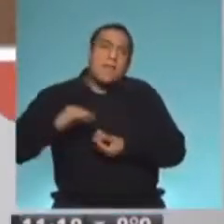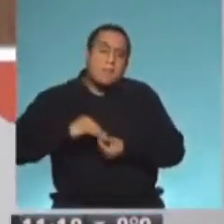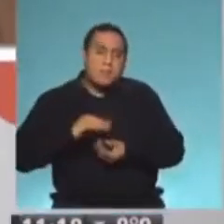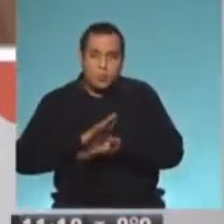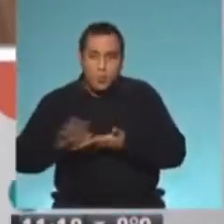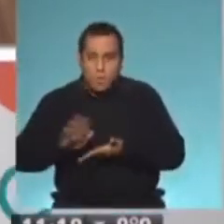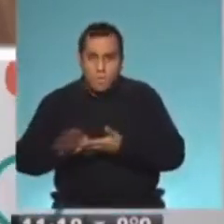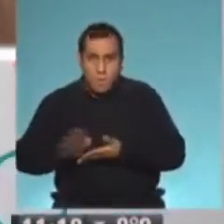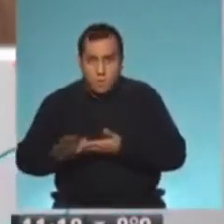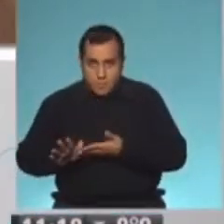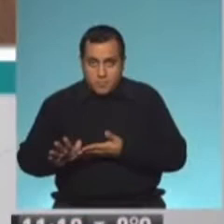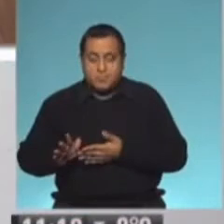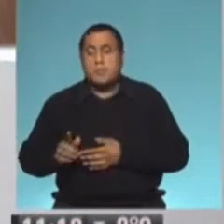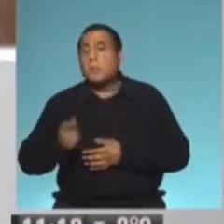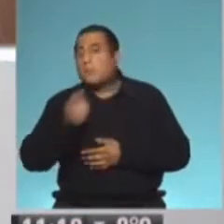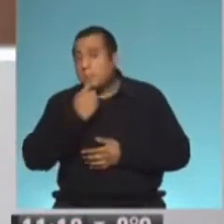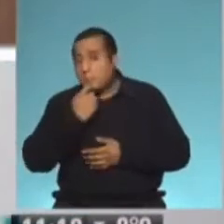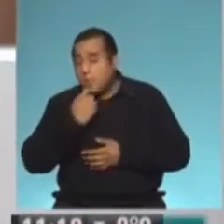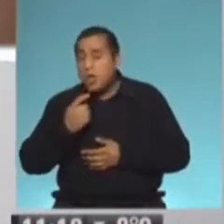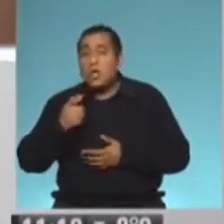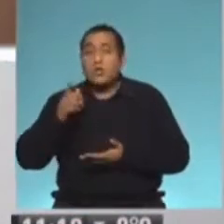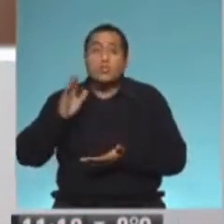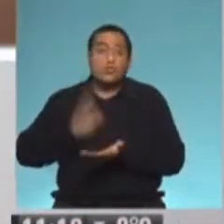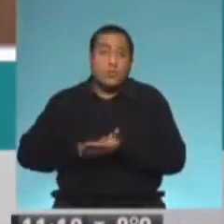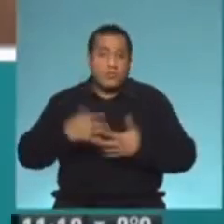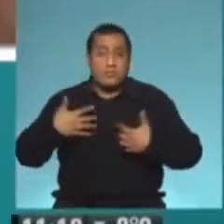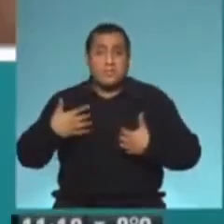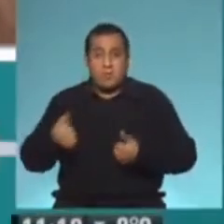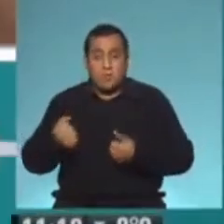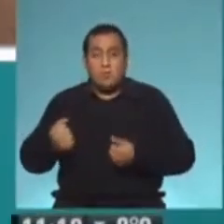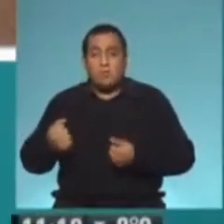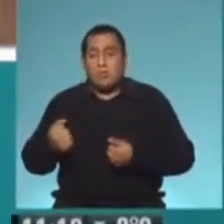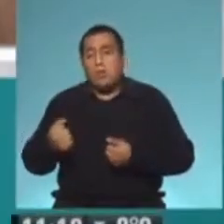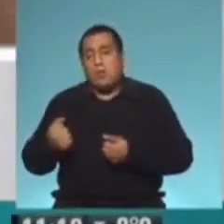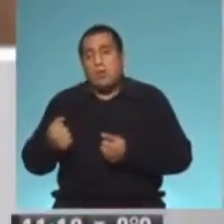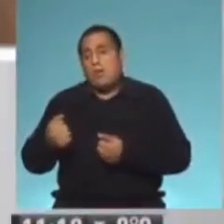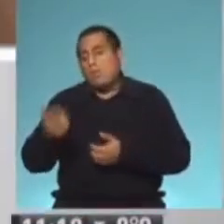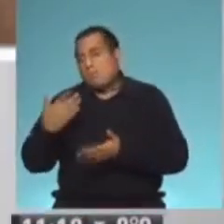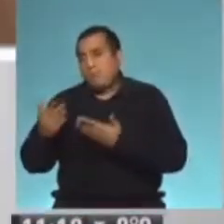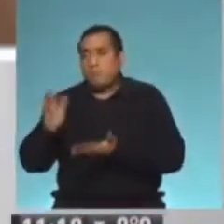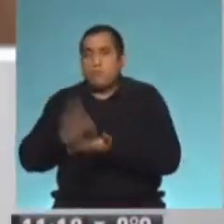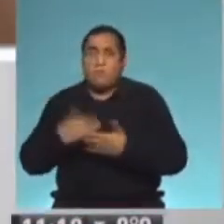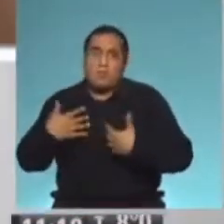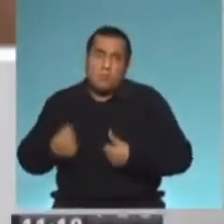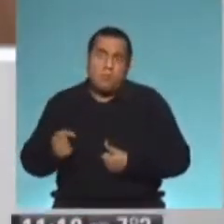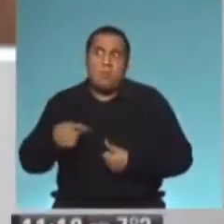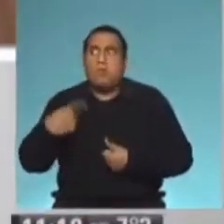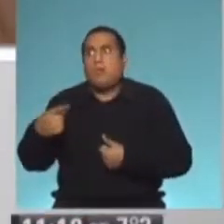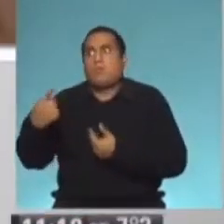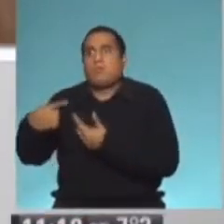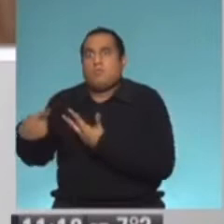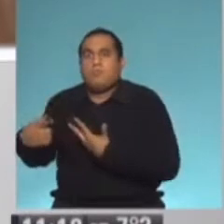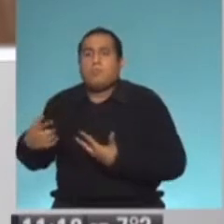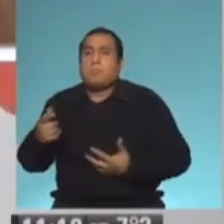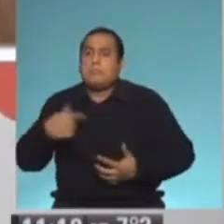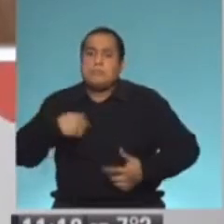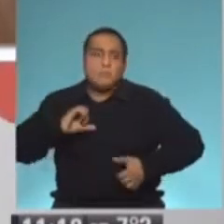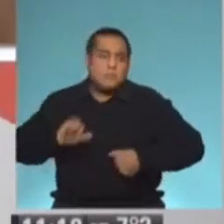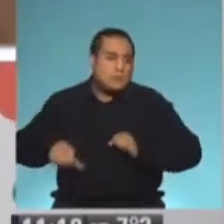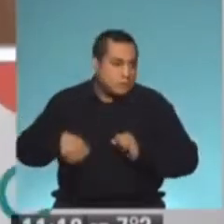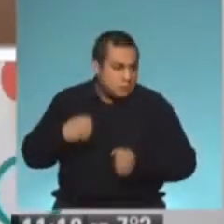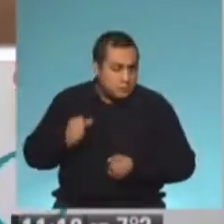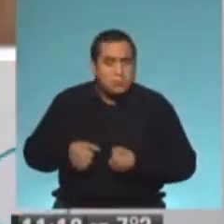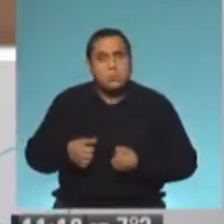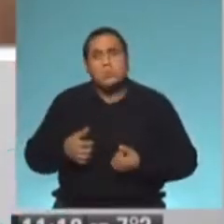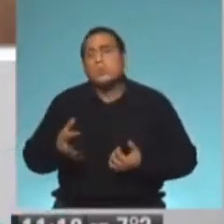Entonces, la cuestión sanitaria se vertebra con otras cuestiones, por ejemplo, con las pensiones, son instancias